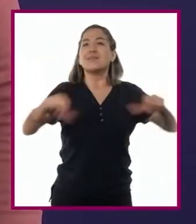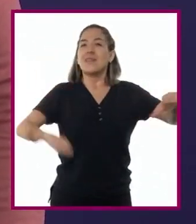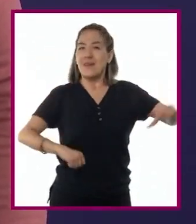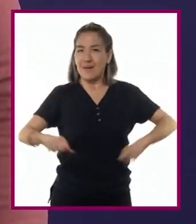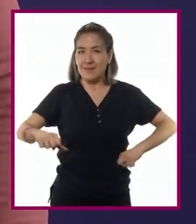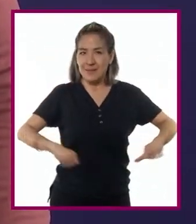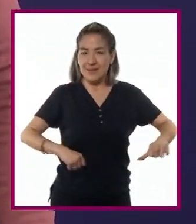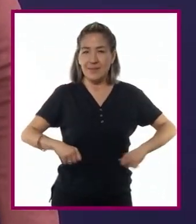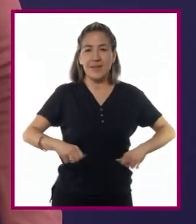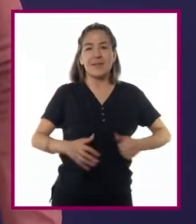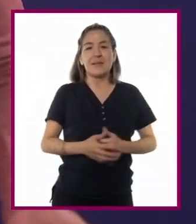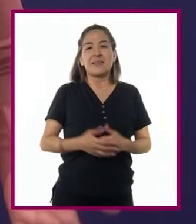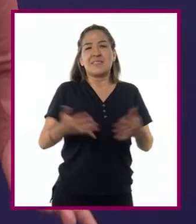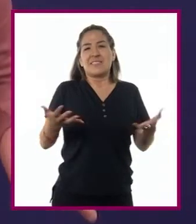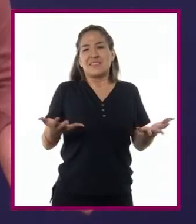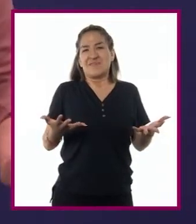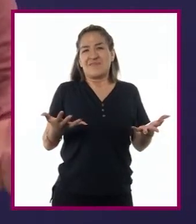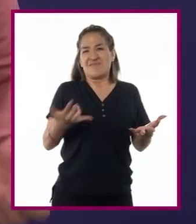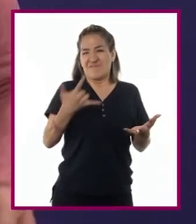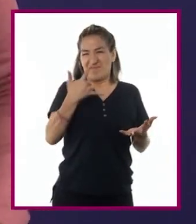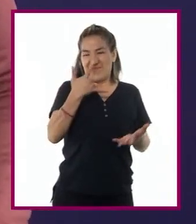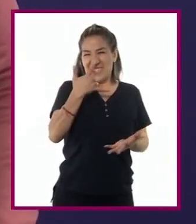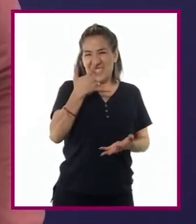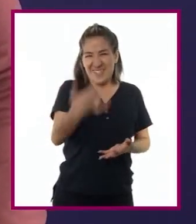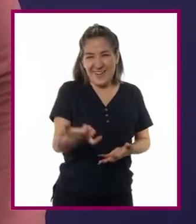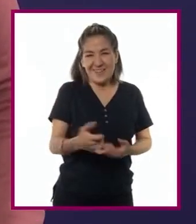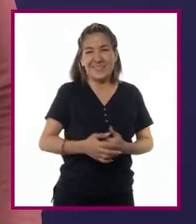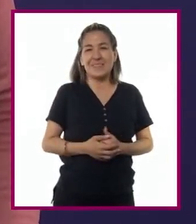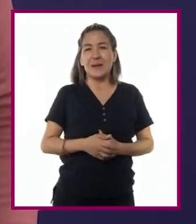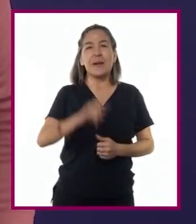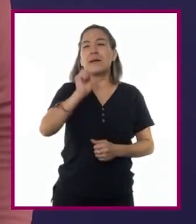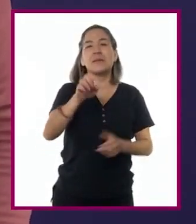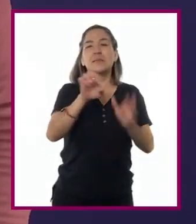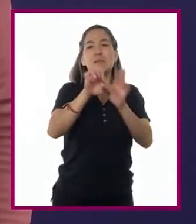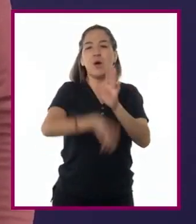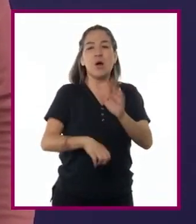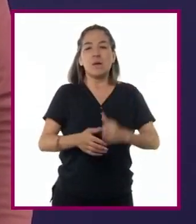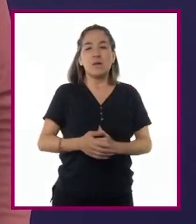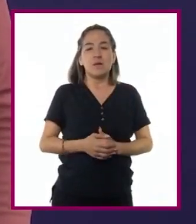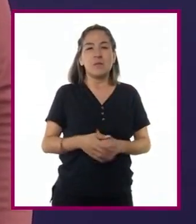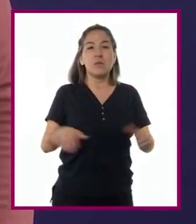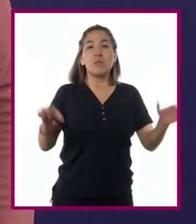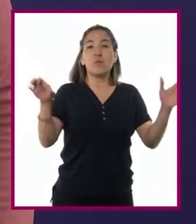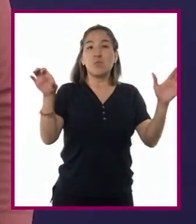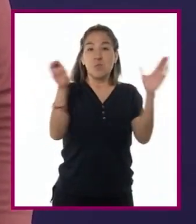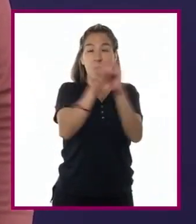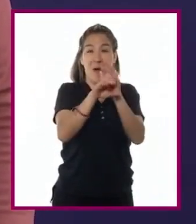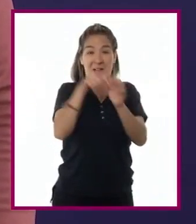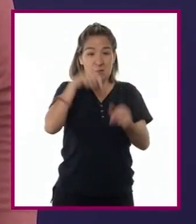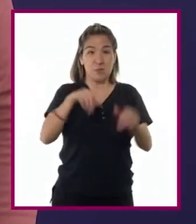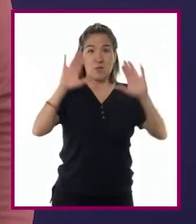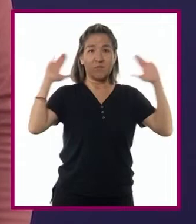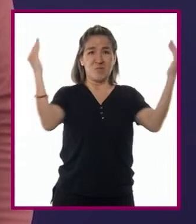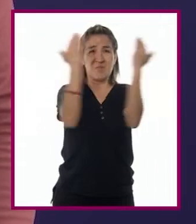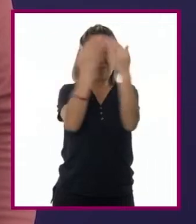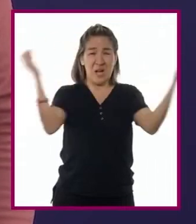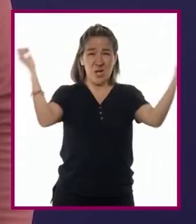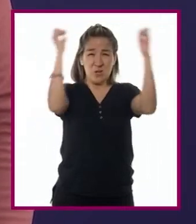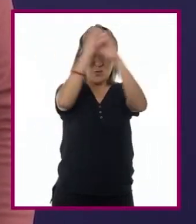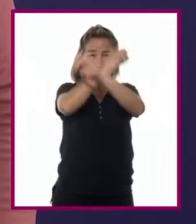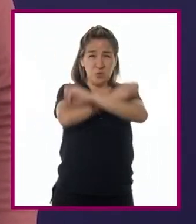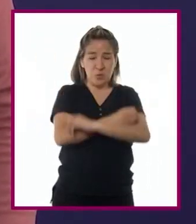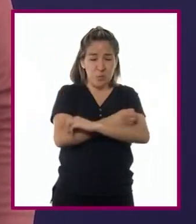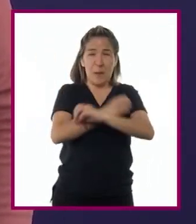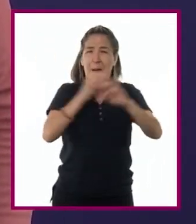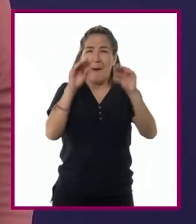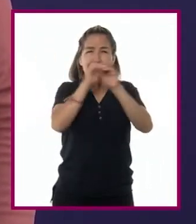actividades algo extrañas, como permanecer en habitaciones a oscuras durante horas, tomados de las